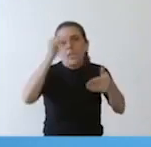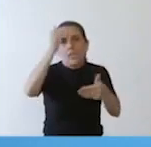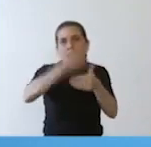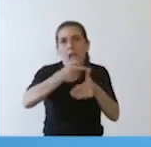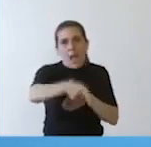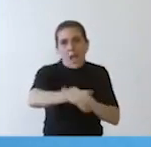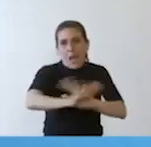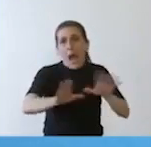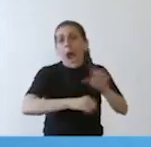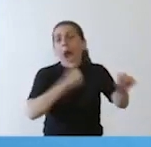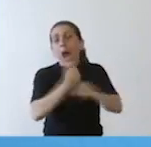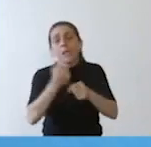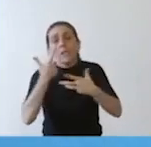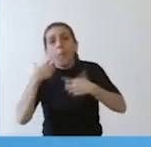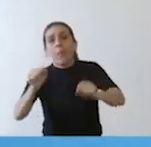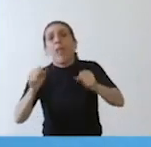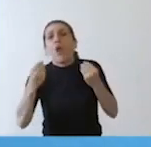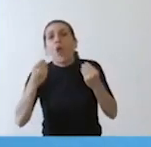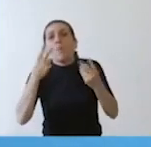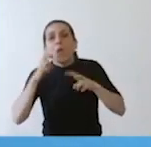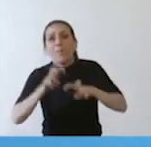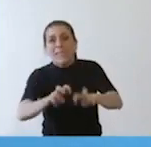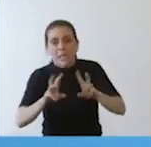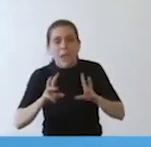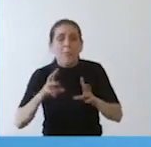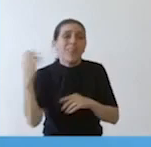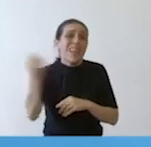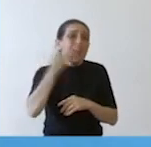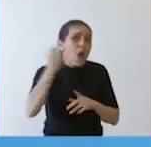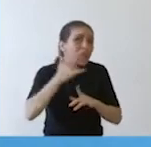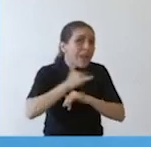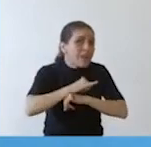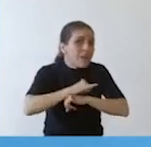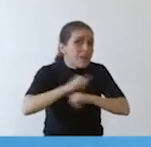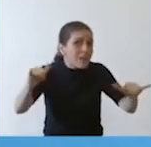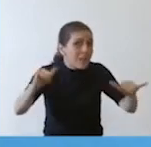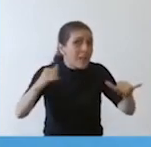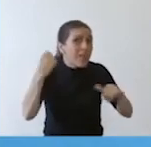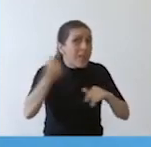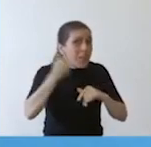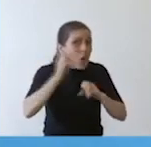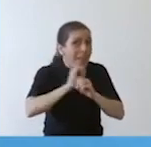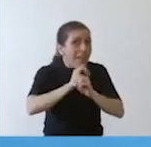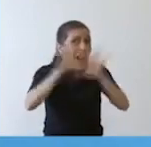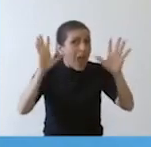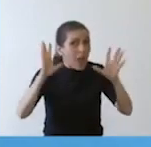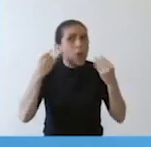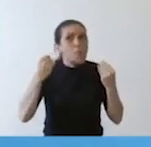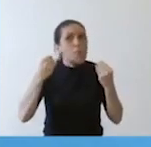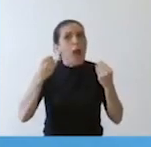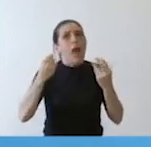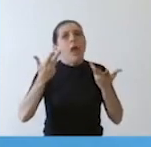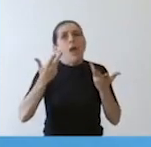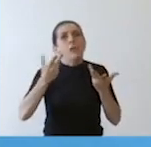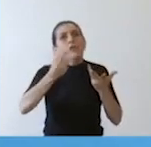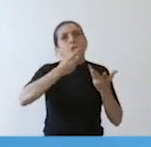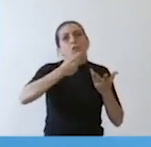la investigación. Es muy importante aclarar, sobre todo para llevar tranquilidad,